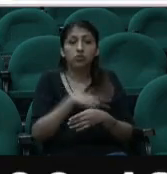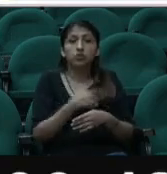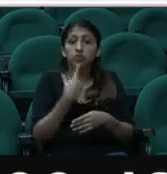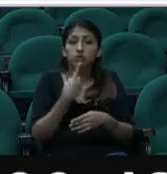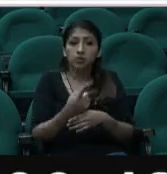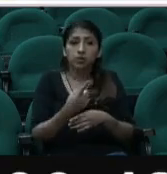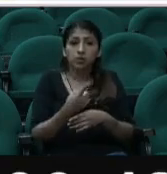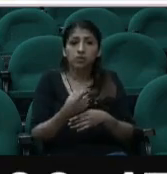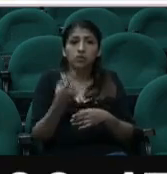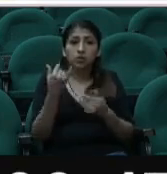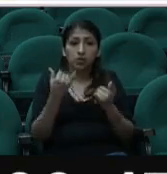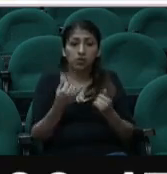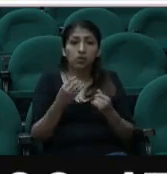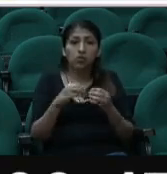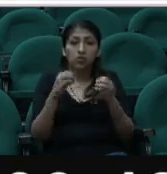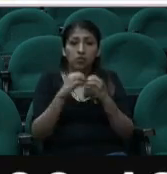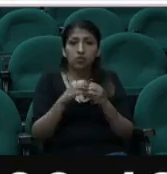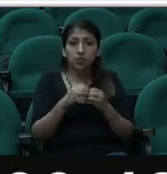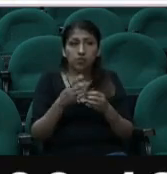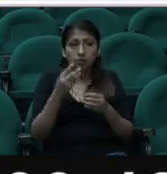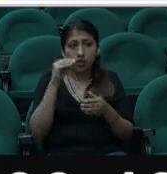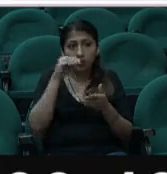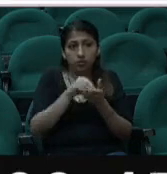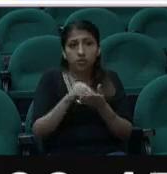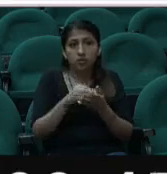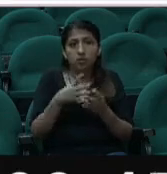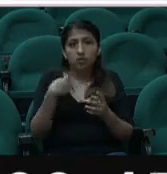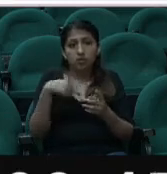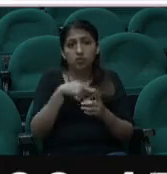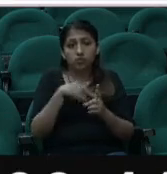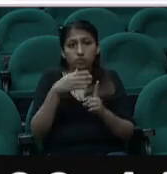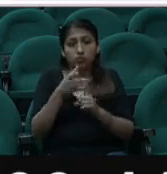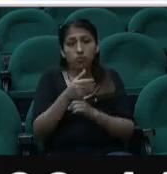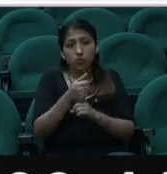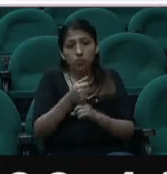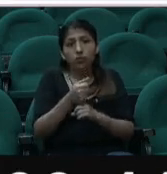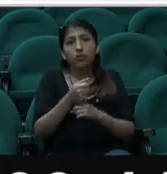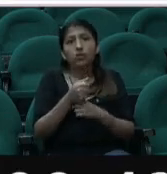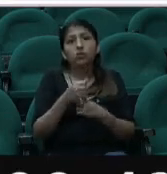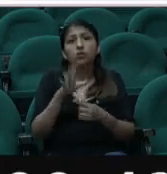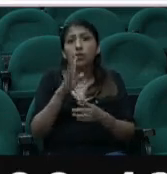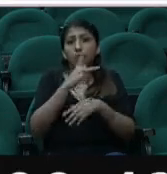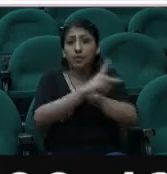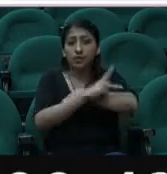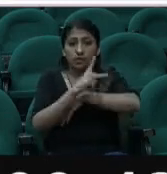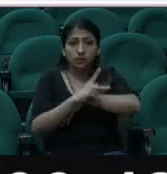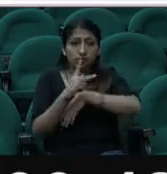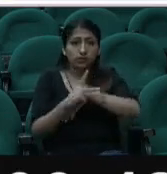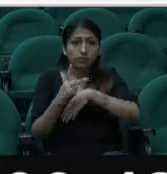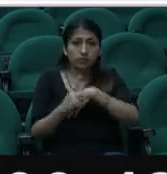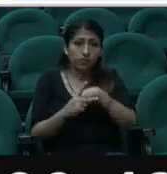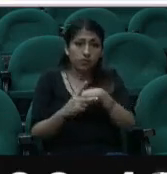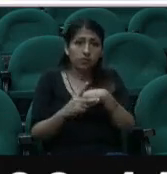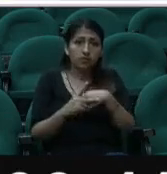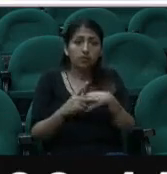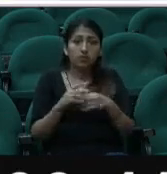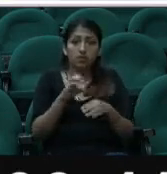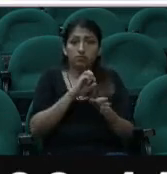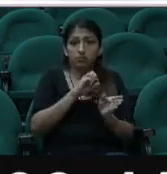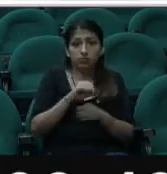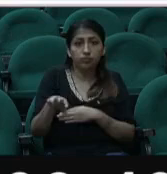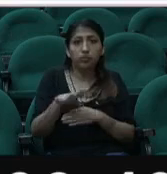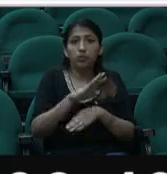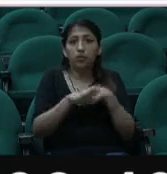decimos es el momento de actuar es el momento de empoderarnos es el momento en que pastaza definitivamente desecha